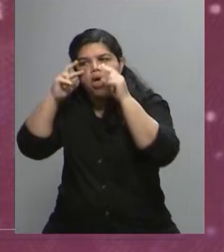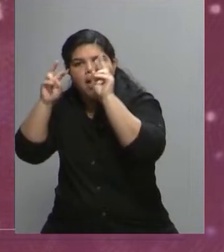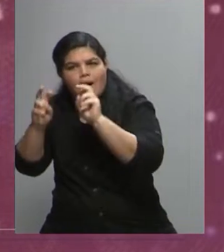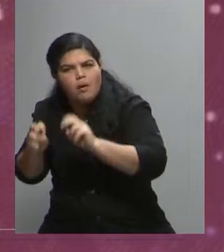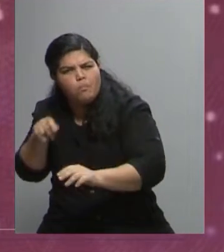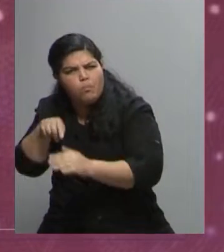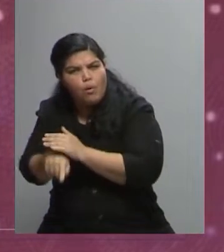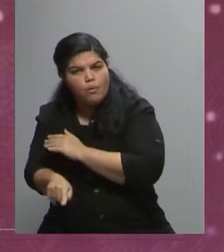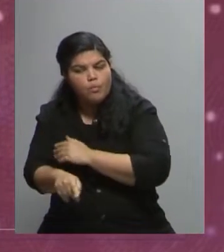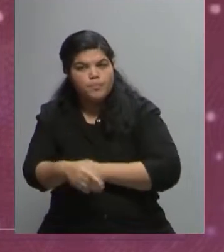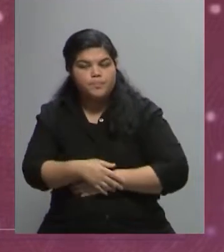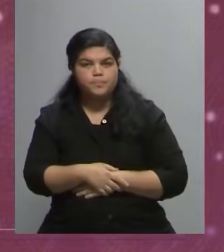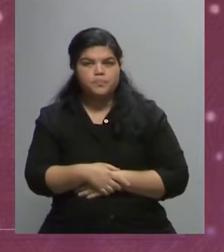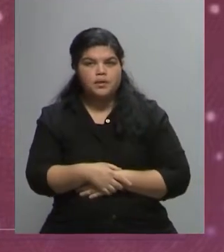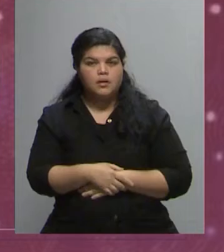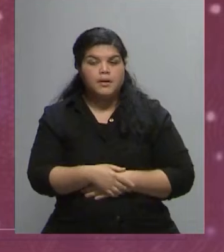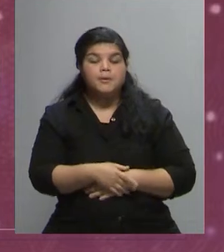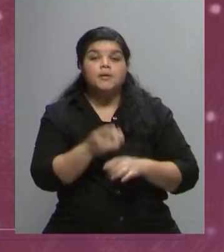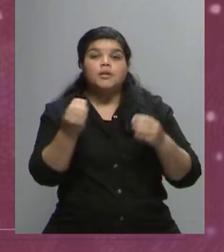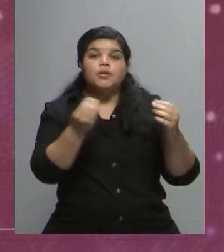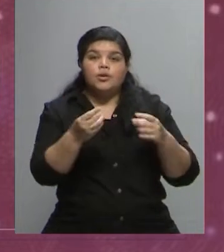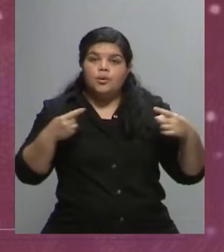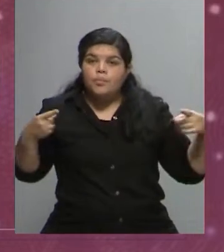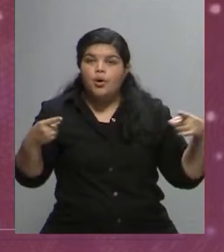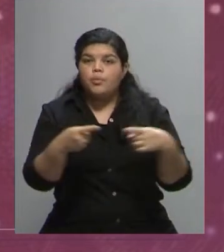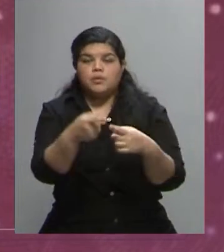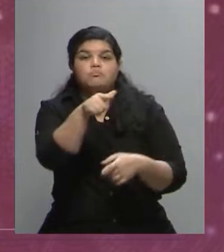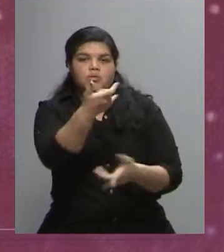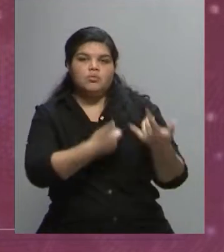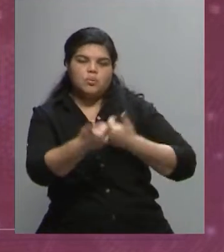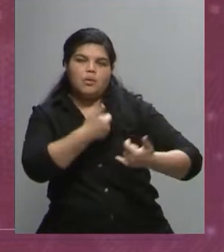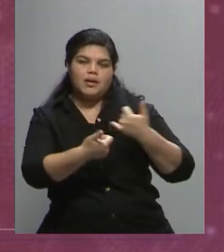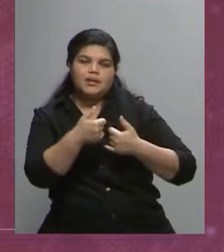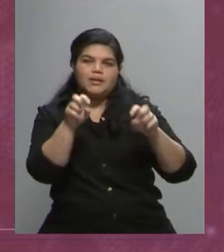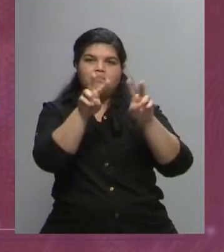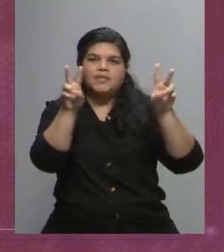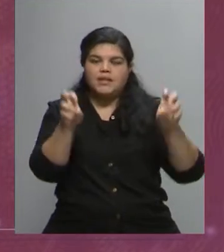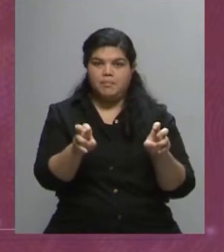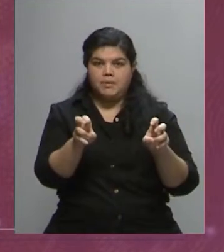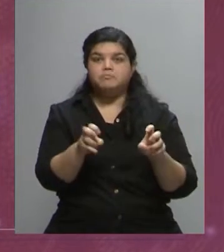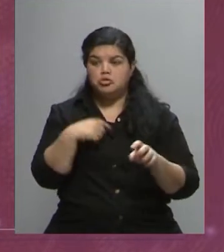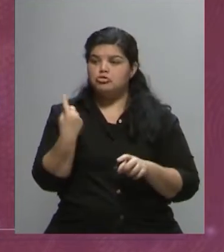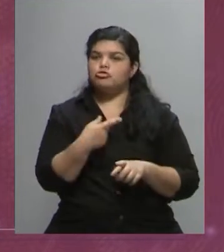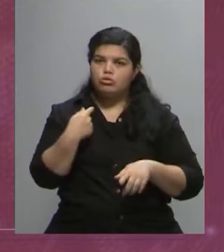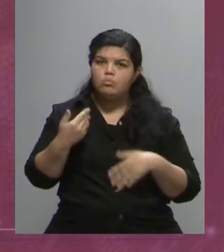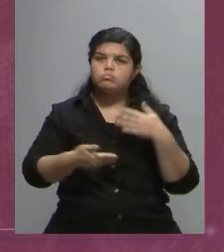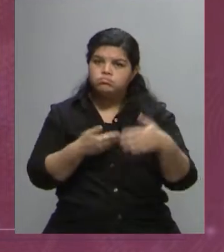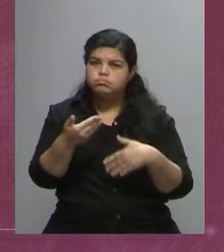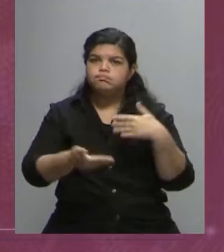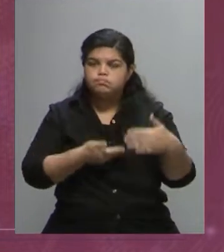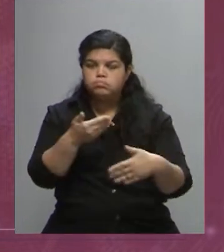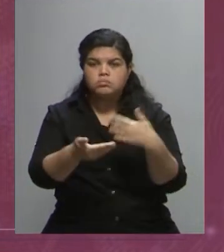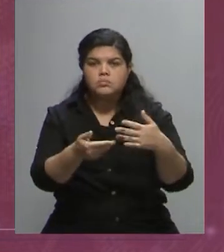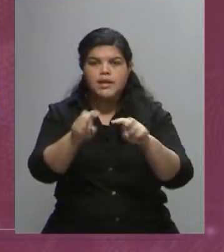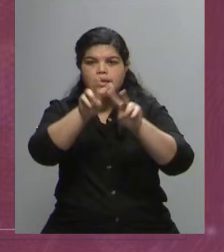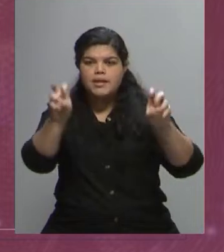que persigue, digo, con esto de, usted hacía referencia, Walter, a esto de cada paso que estamos dando, si está relacionado con la tecnología, está